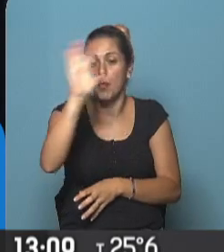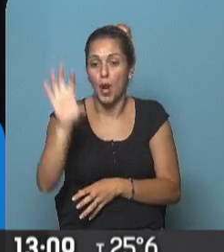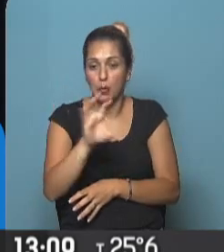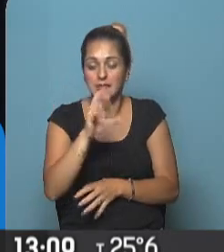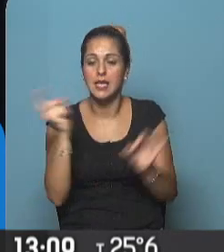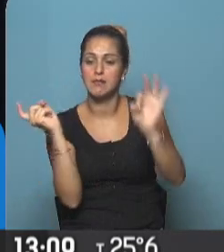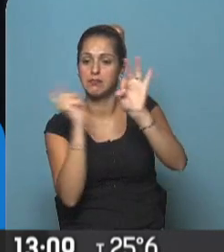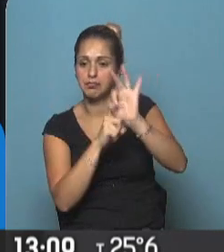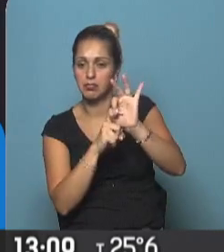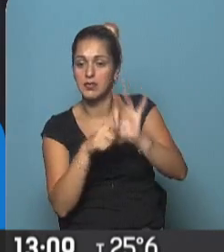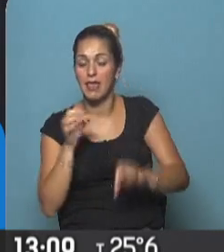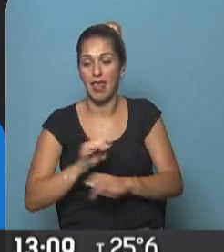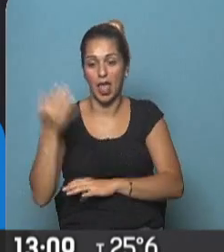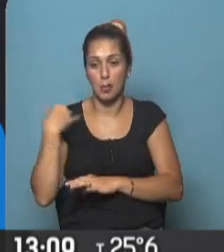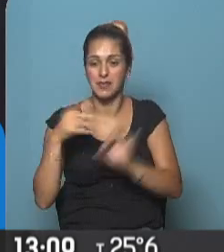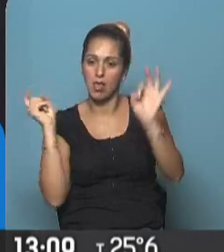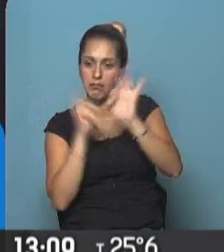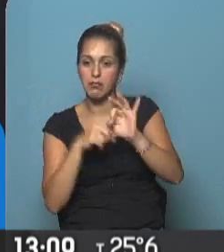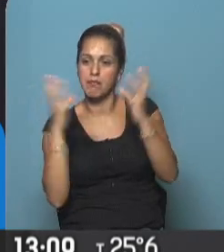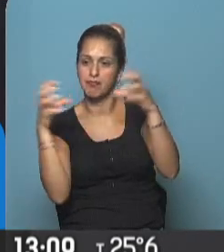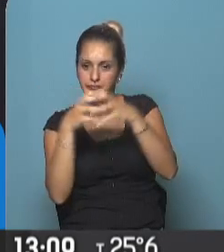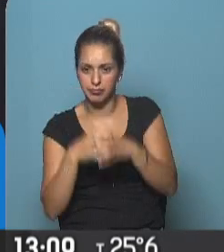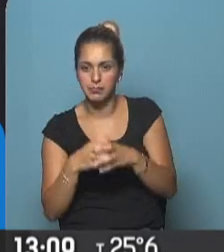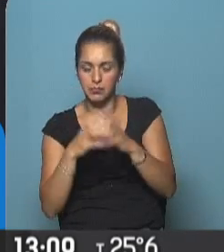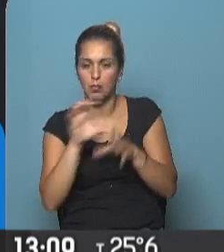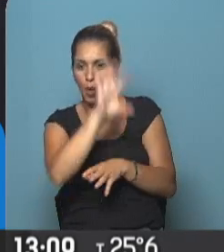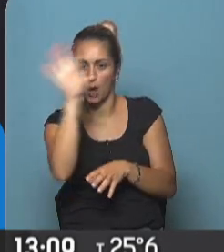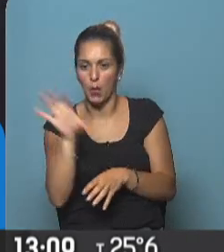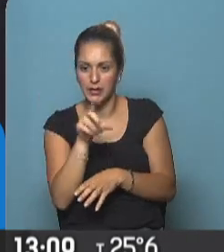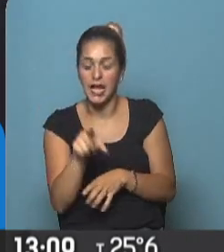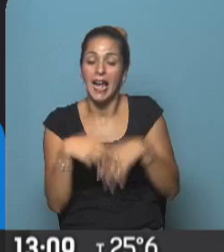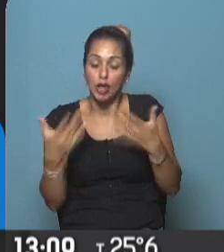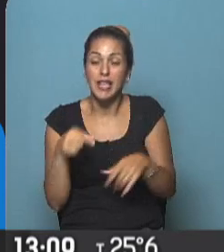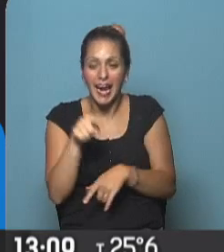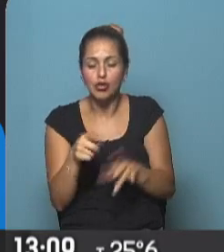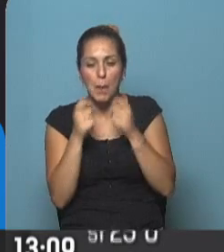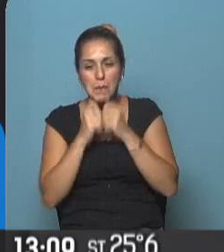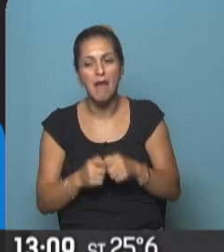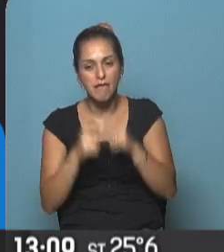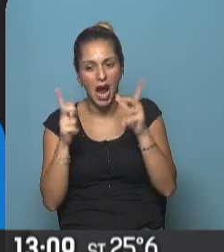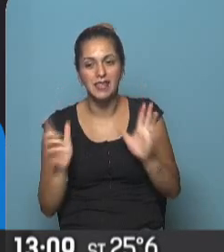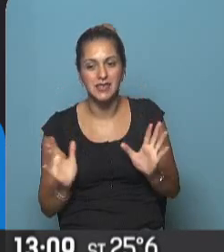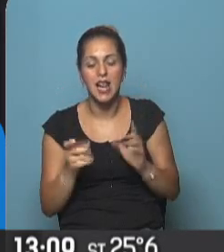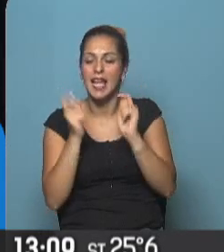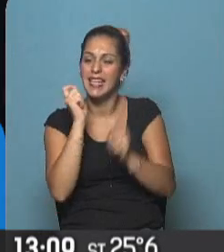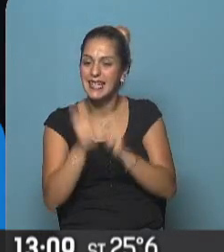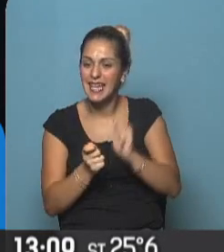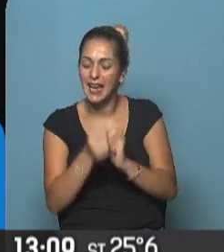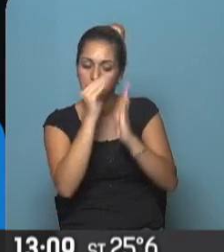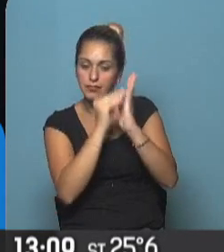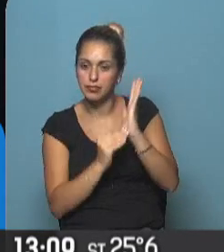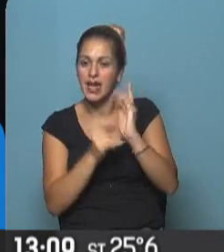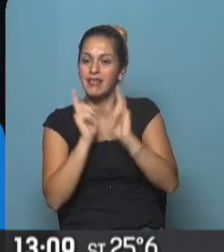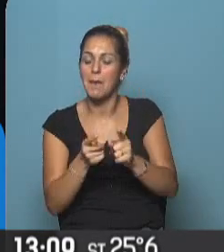adheridas desde el año pasado y podemos decir que esto facilita tanto a postulantes como a los niños